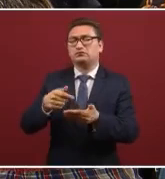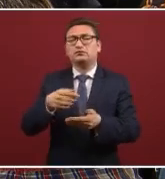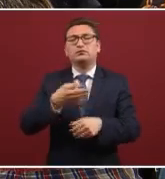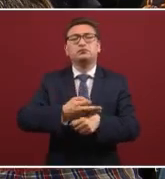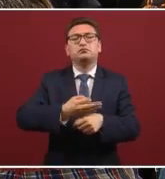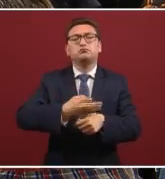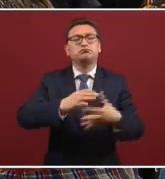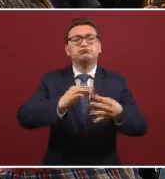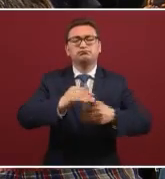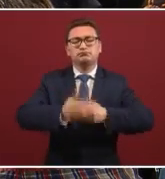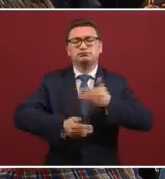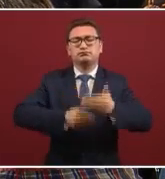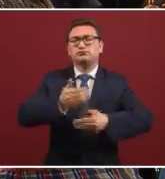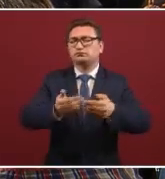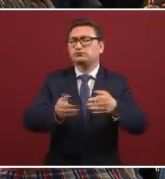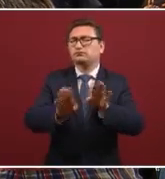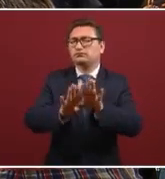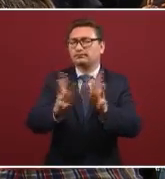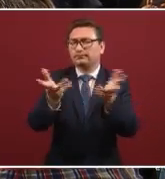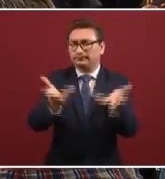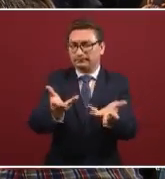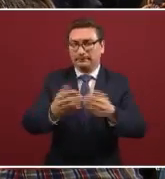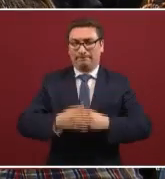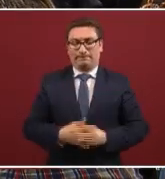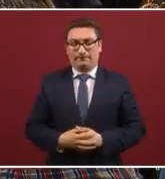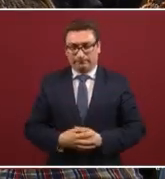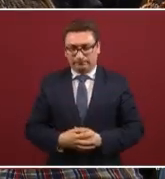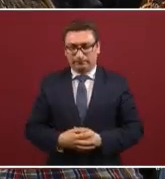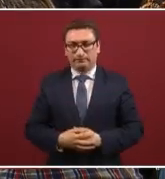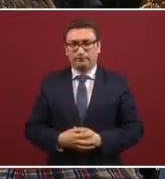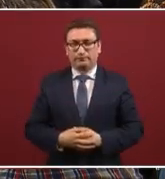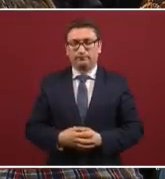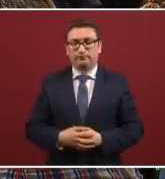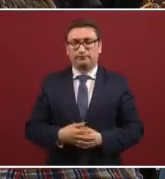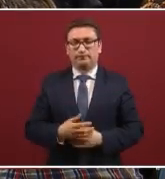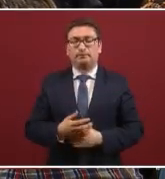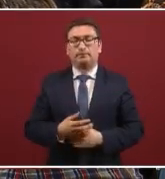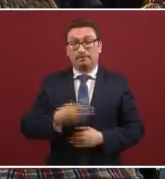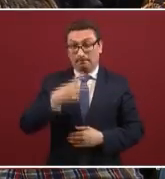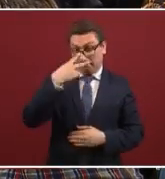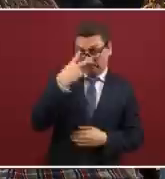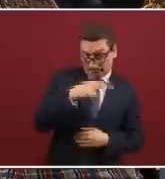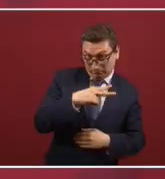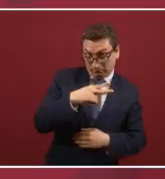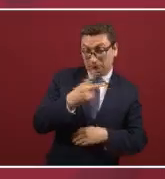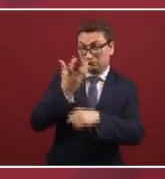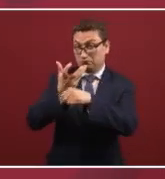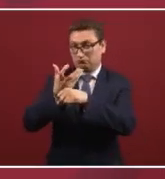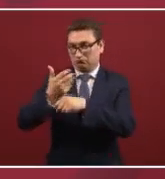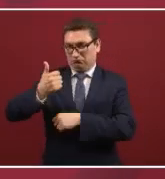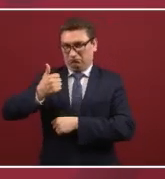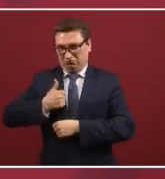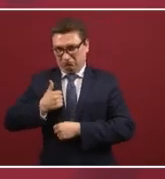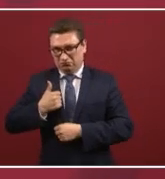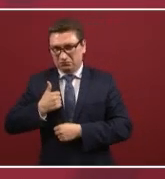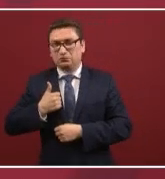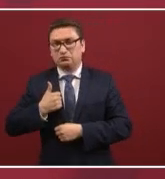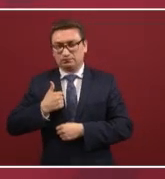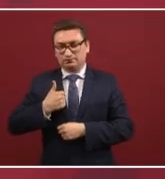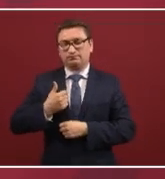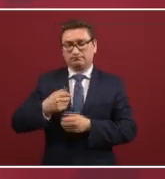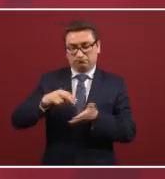que vamos a llevar a cabo. El tratado entre México y Estados Unidos y Canadá fue firmado por las tres